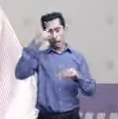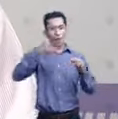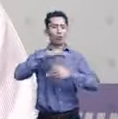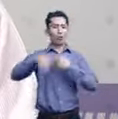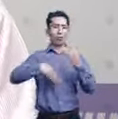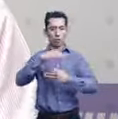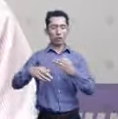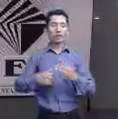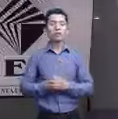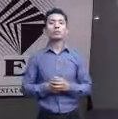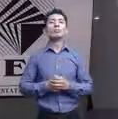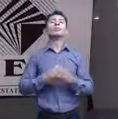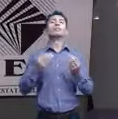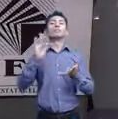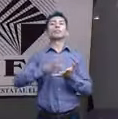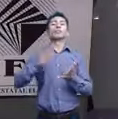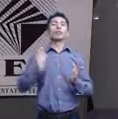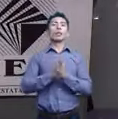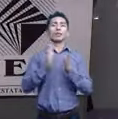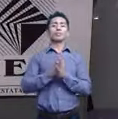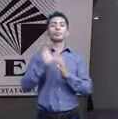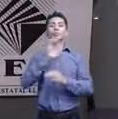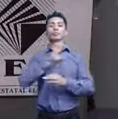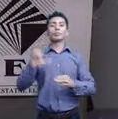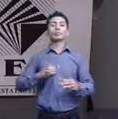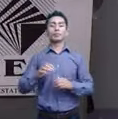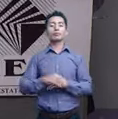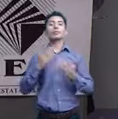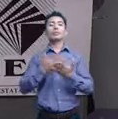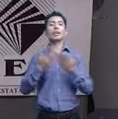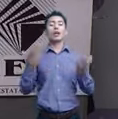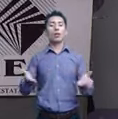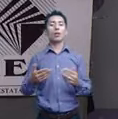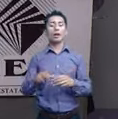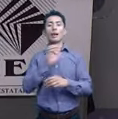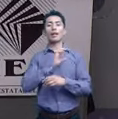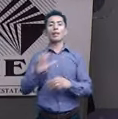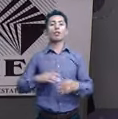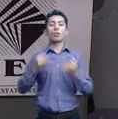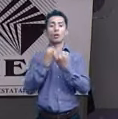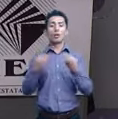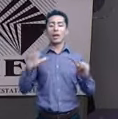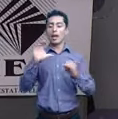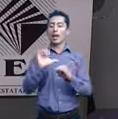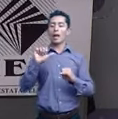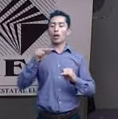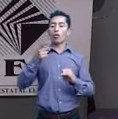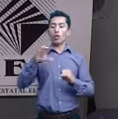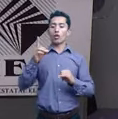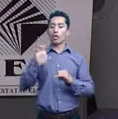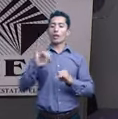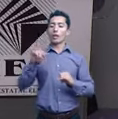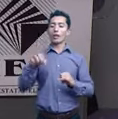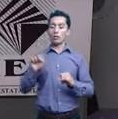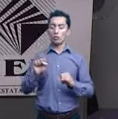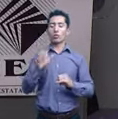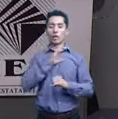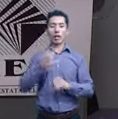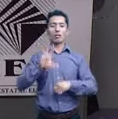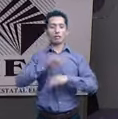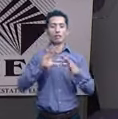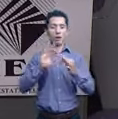todos. Muchas gracias por su intervención, candidato. A continuación, el candidato independiente Antonio de Jesús Olvera Mota. Adelante,